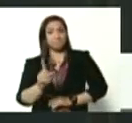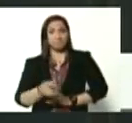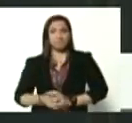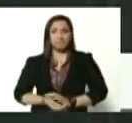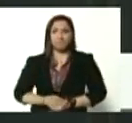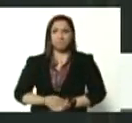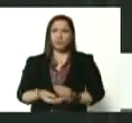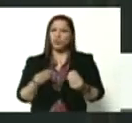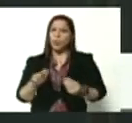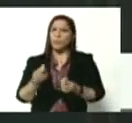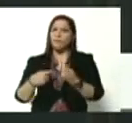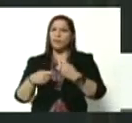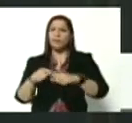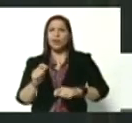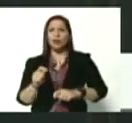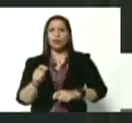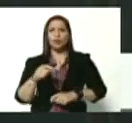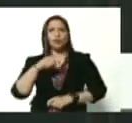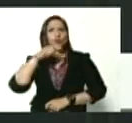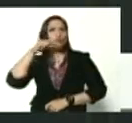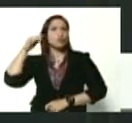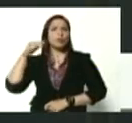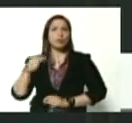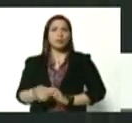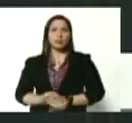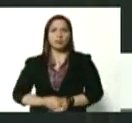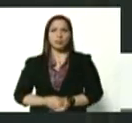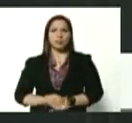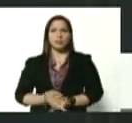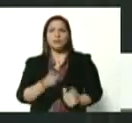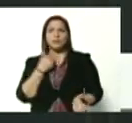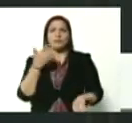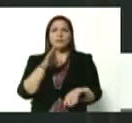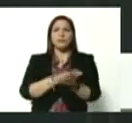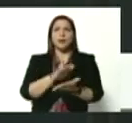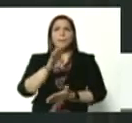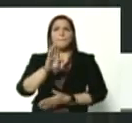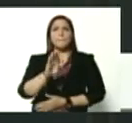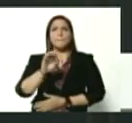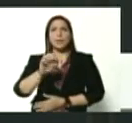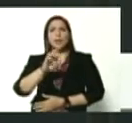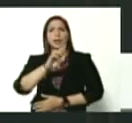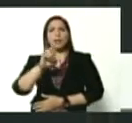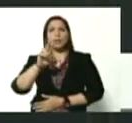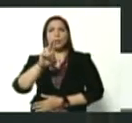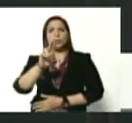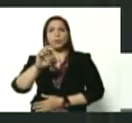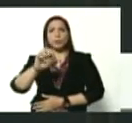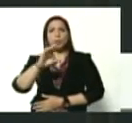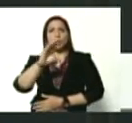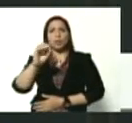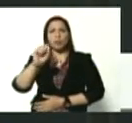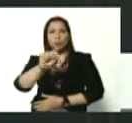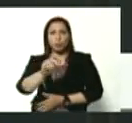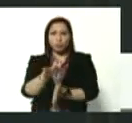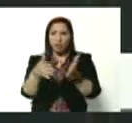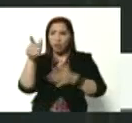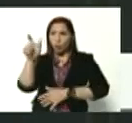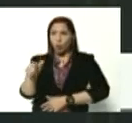como nos vendieron a sucre asesinado en berruecos sucre el gran sucre